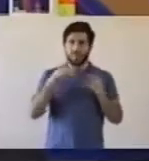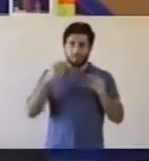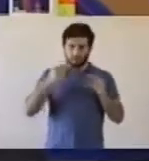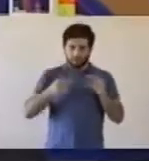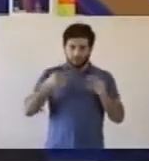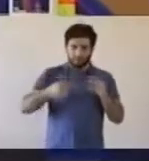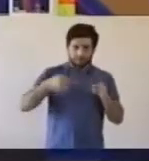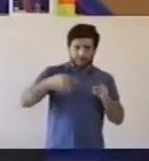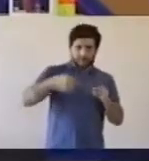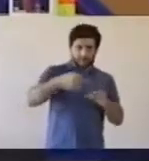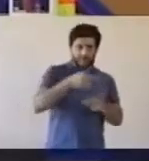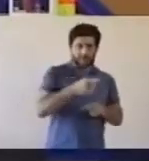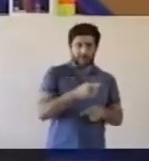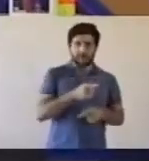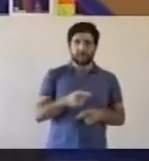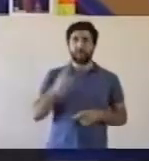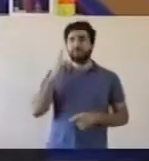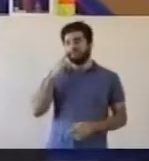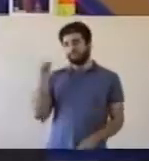en